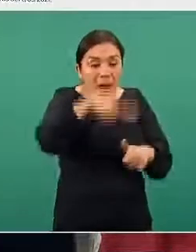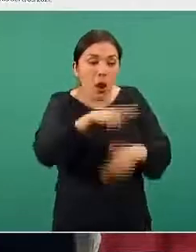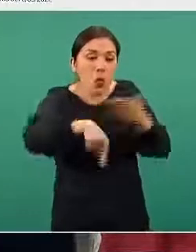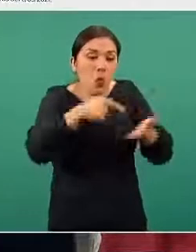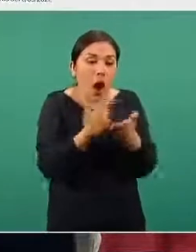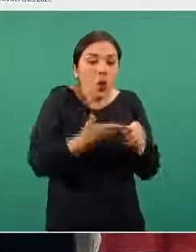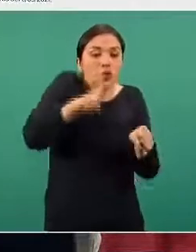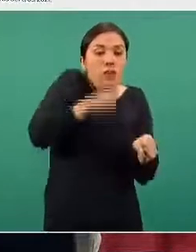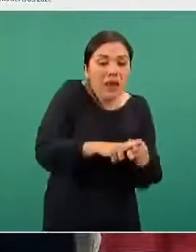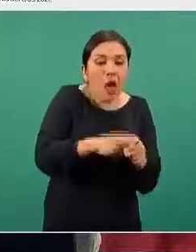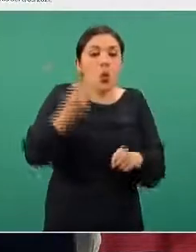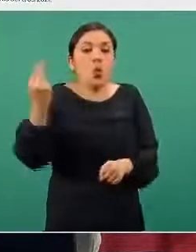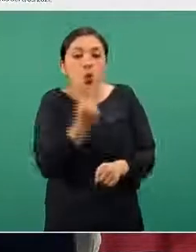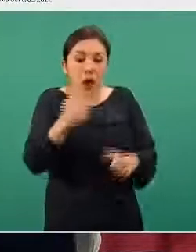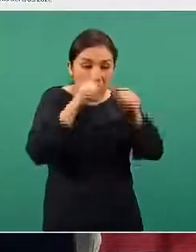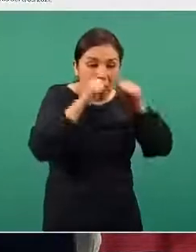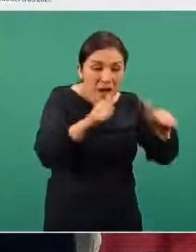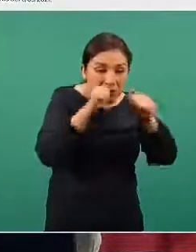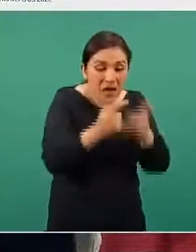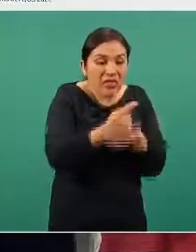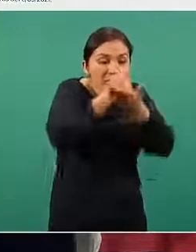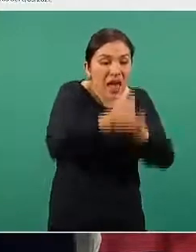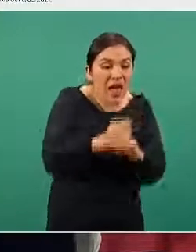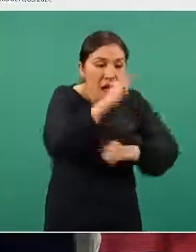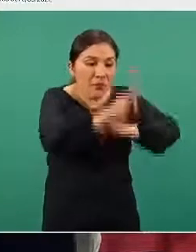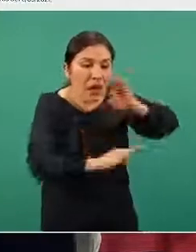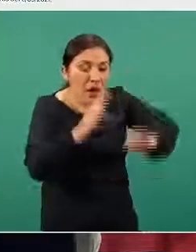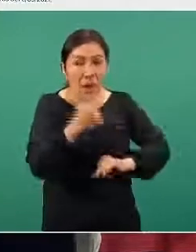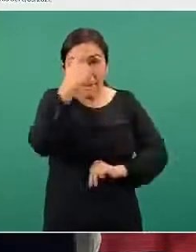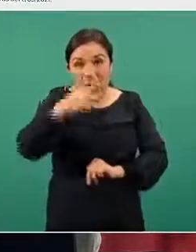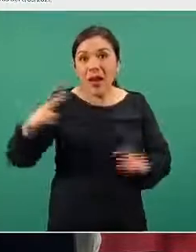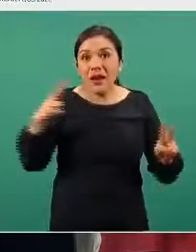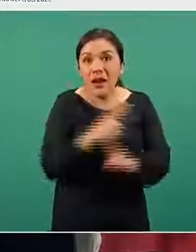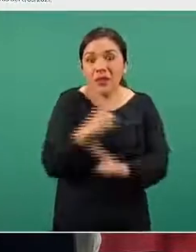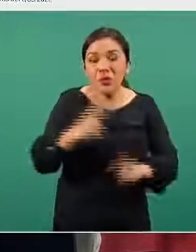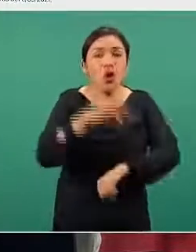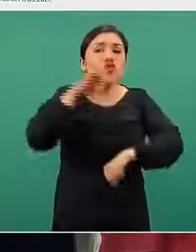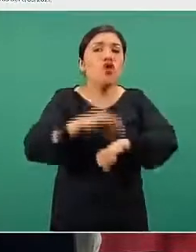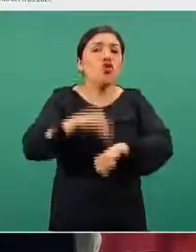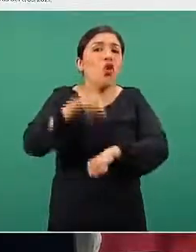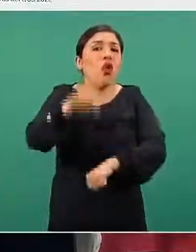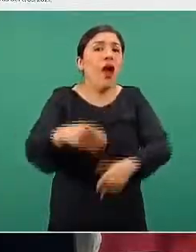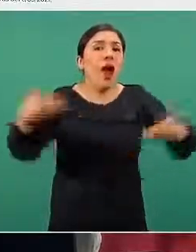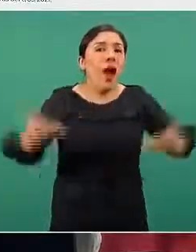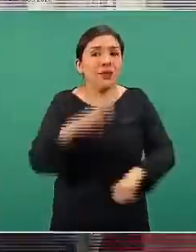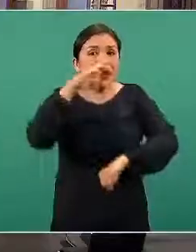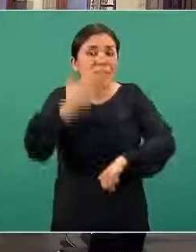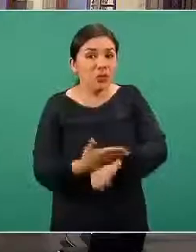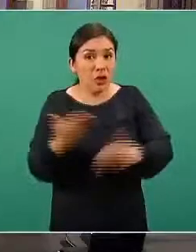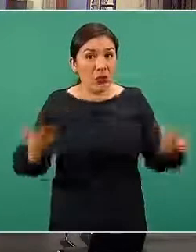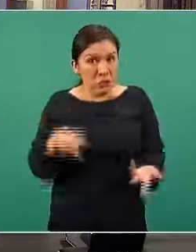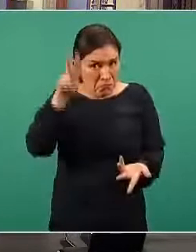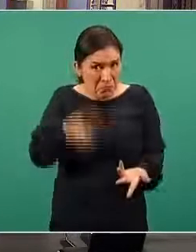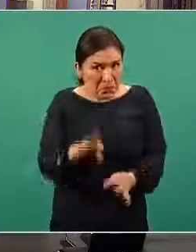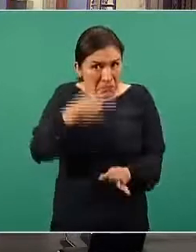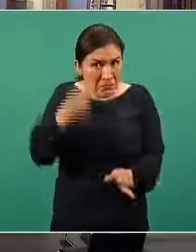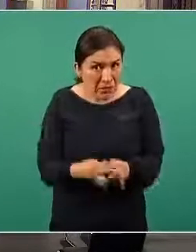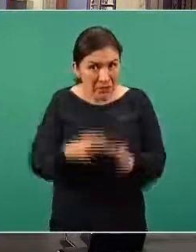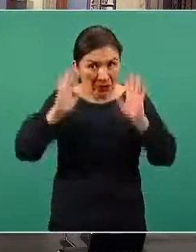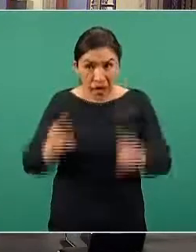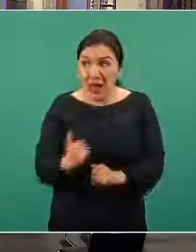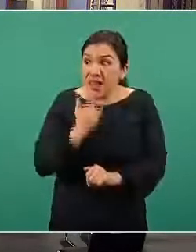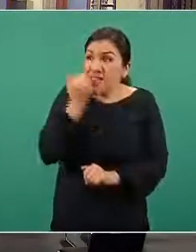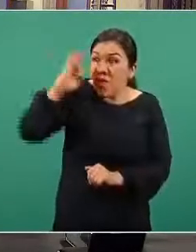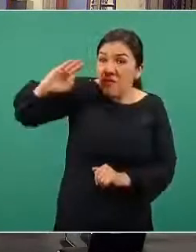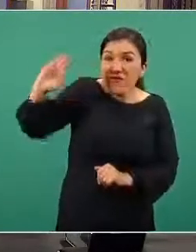intensivas, en las salas de urgencias, en las salas de triage respiratorio? Más que los médicos. No nos equivocamos. No se equivocó la